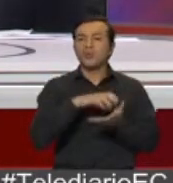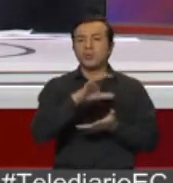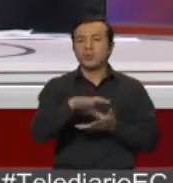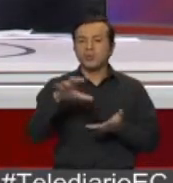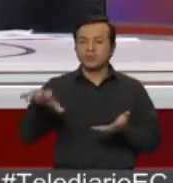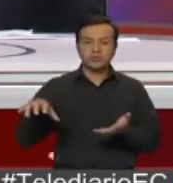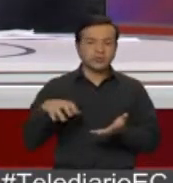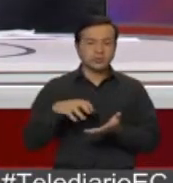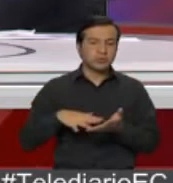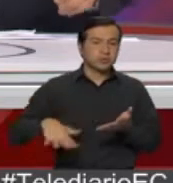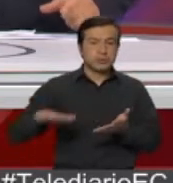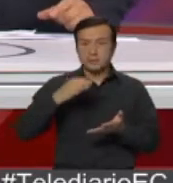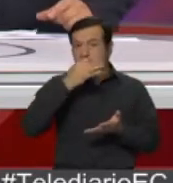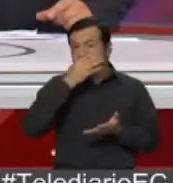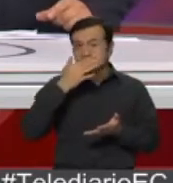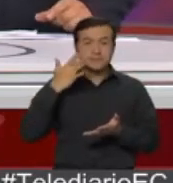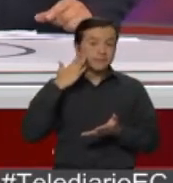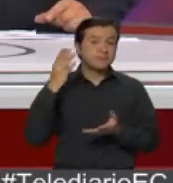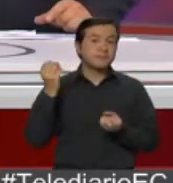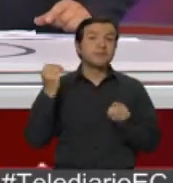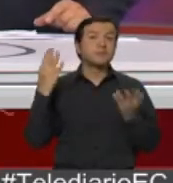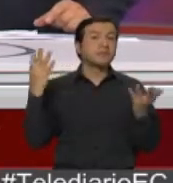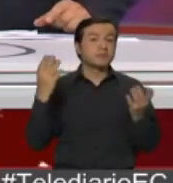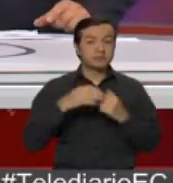amazónicas para atender la emergencia sanitaria?